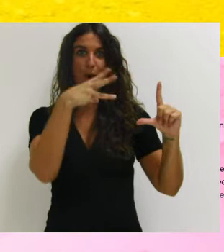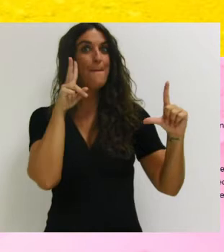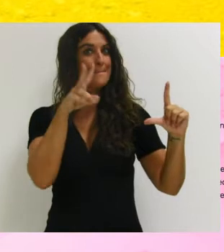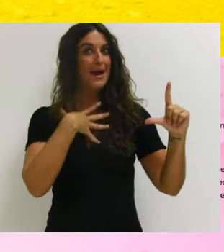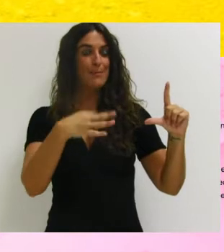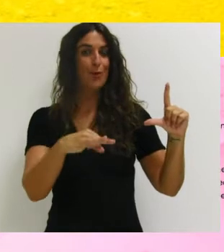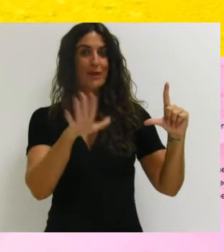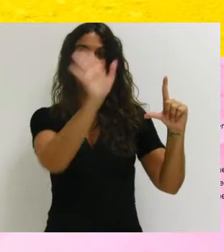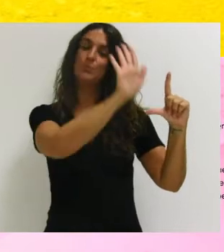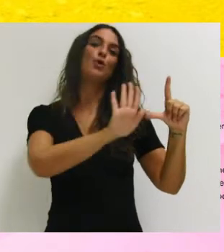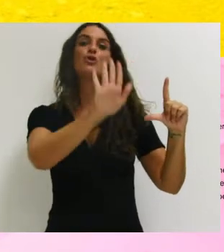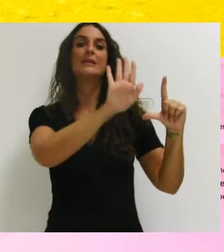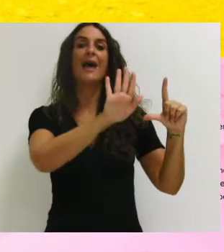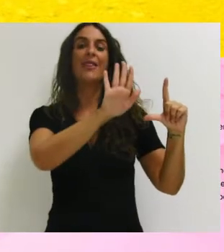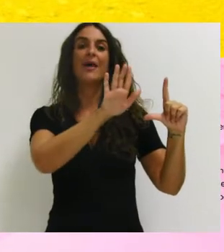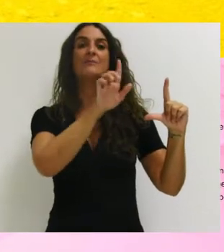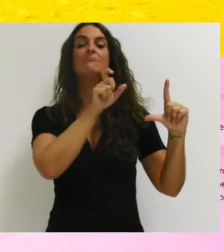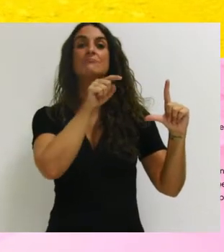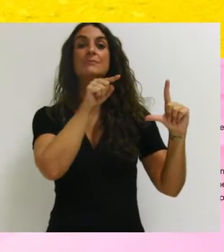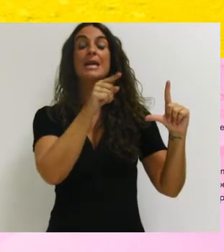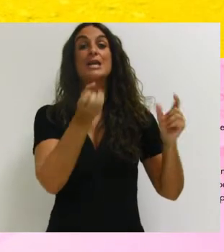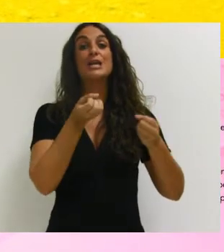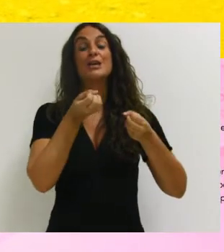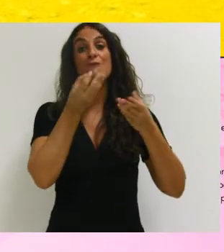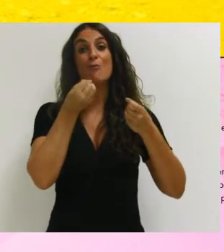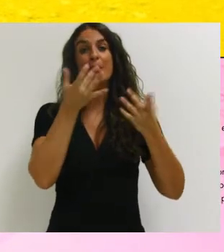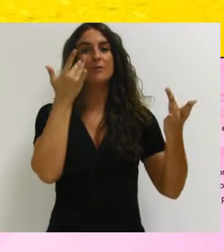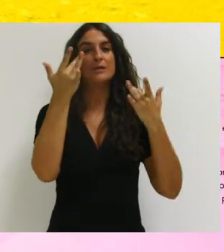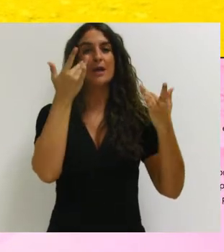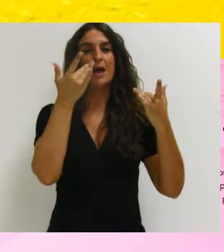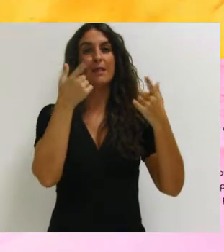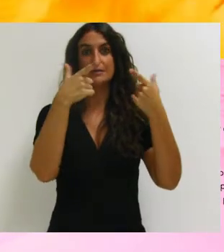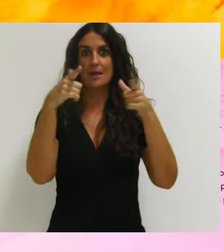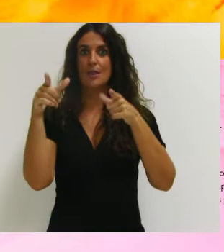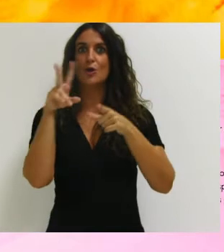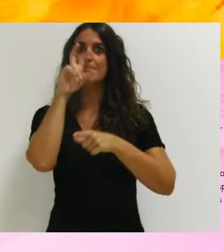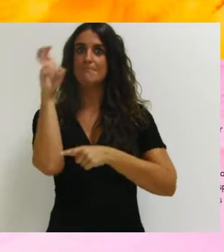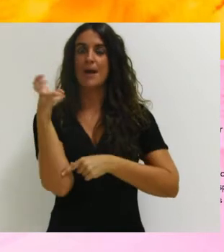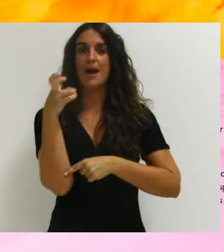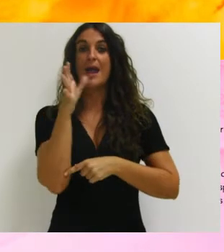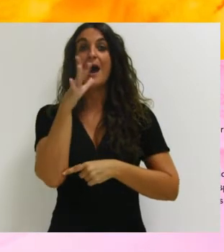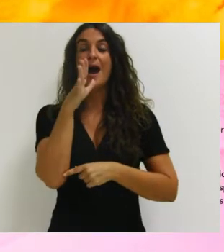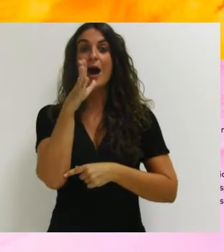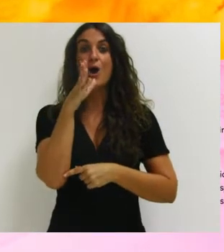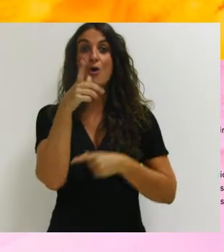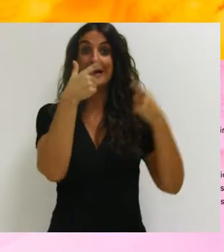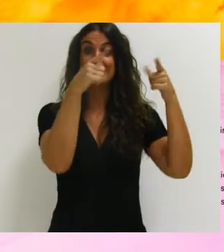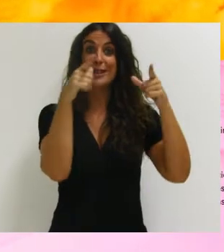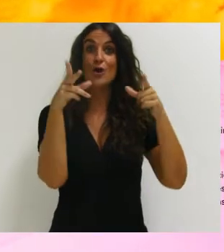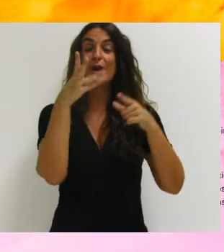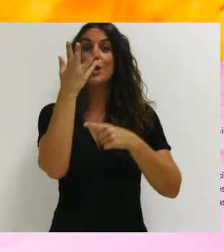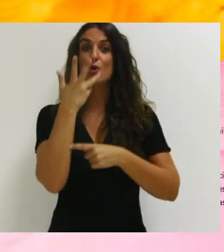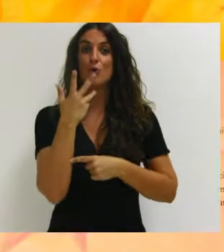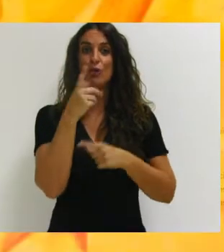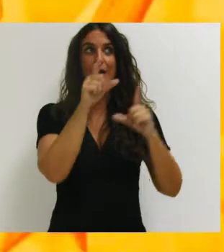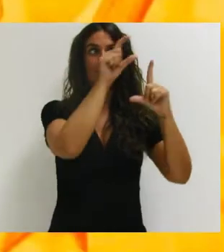web. En la portada hay información destacada de varias secciones. Ahora vamos a conocer estas secciones que ves en el